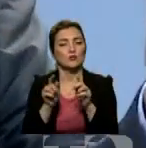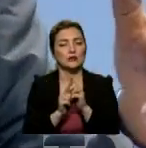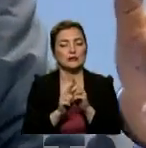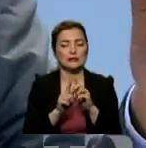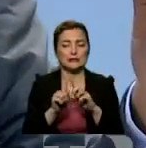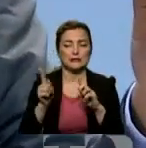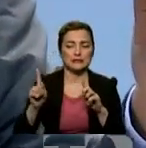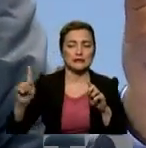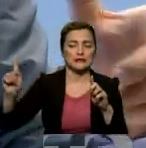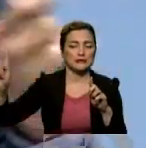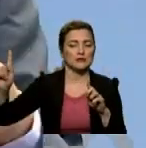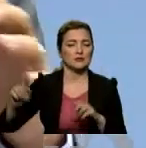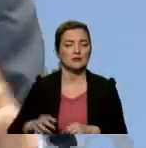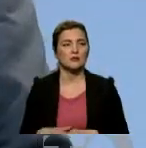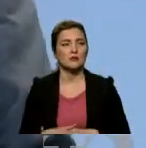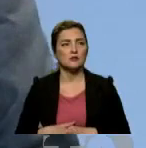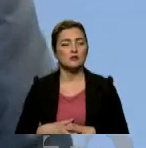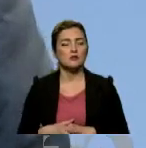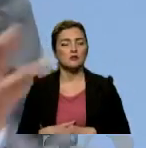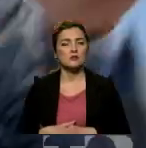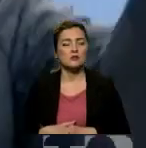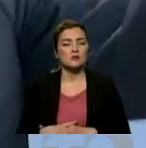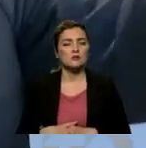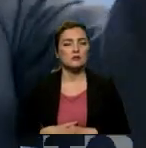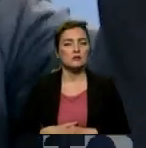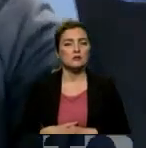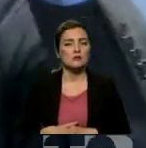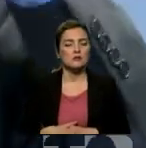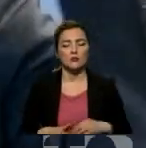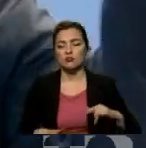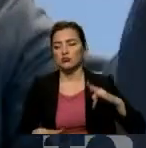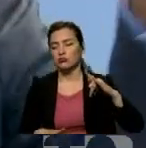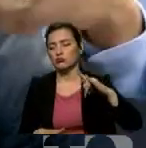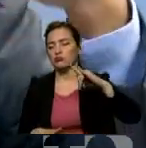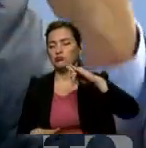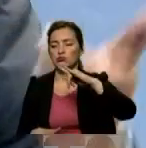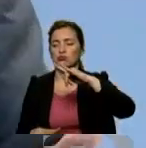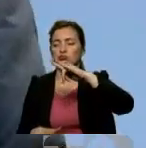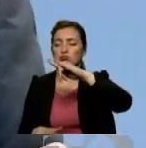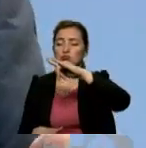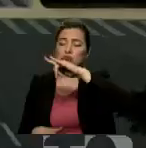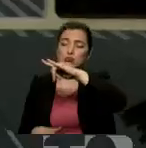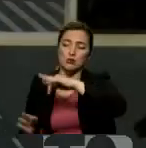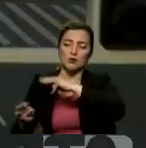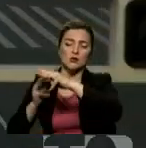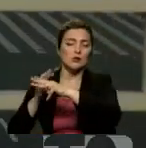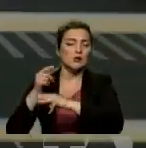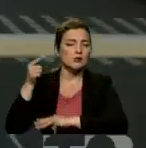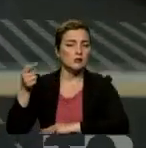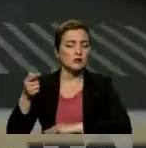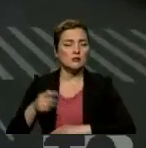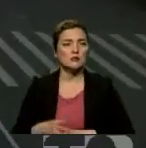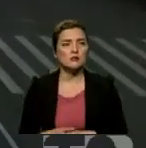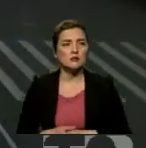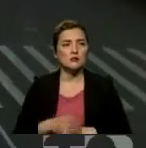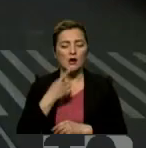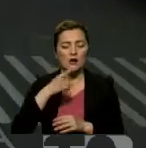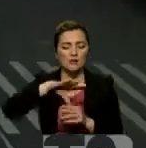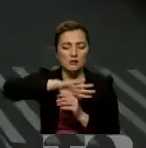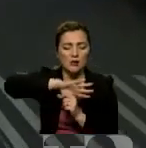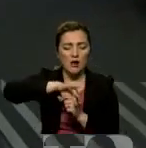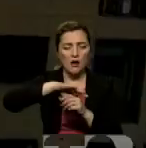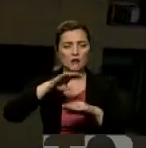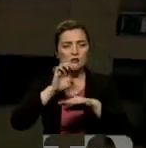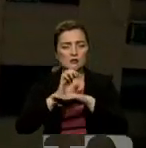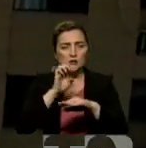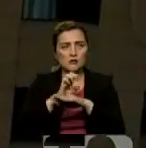alcance de vuelo para que poder cumplir un trayecto extenso al otro lado del mundo. No obstante, mencionó que la embajada